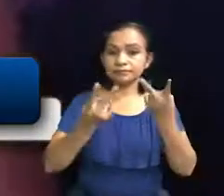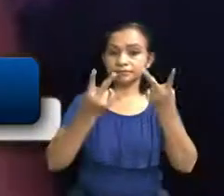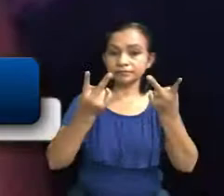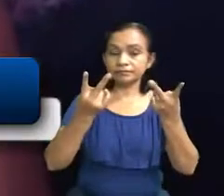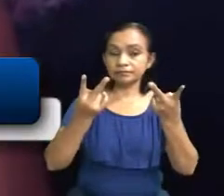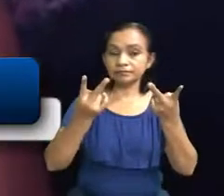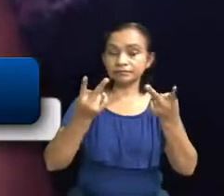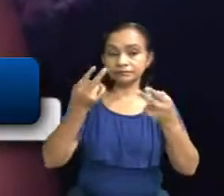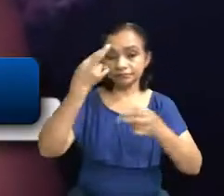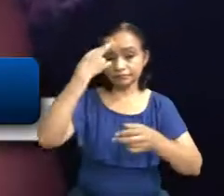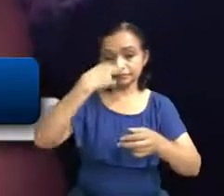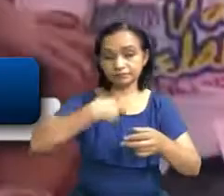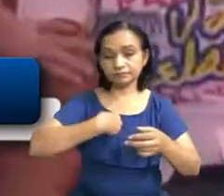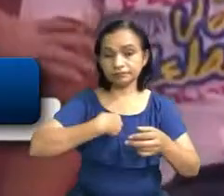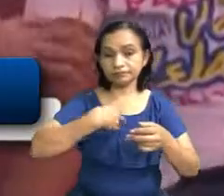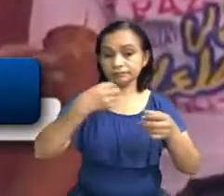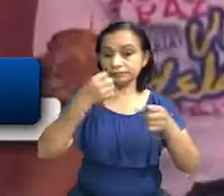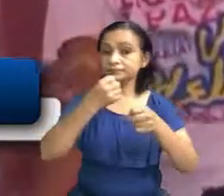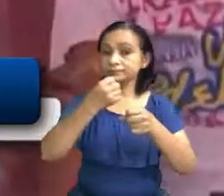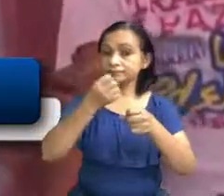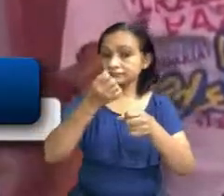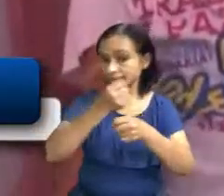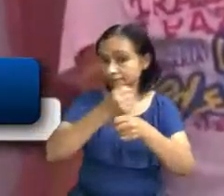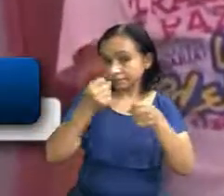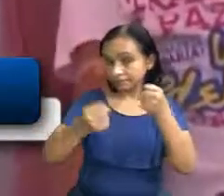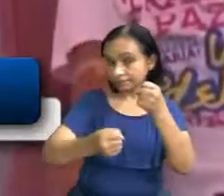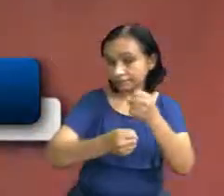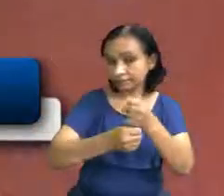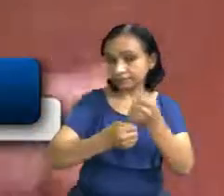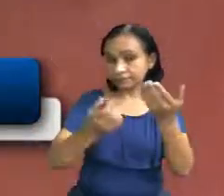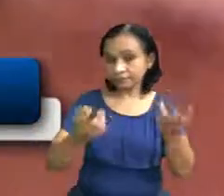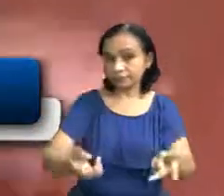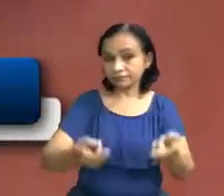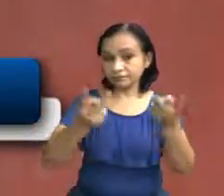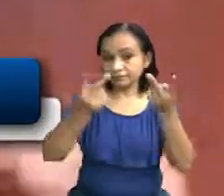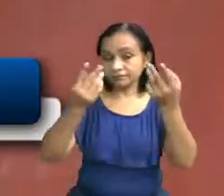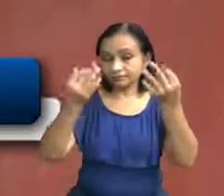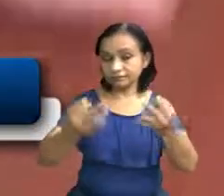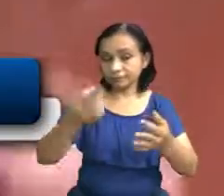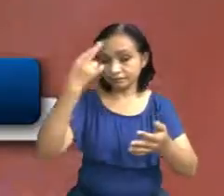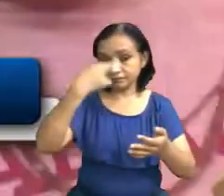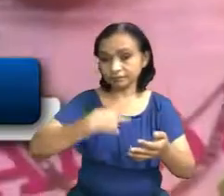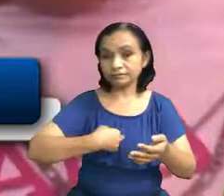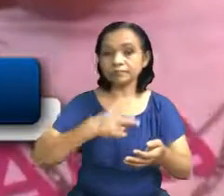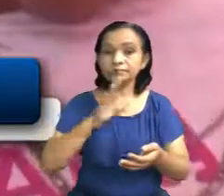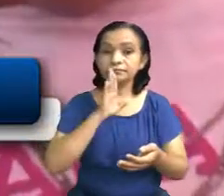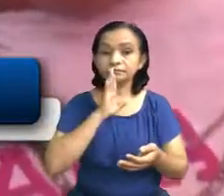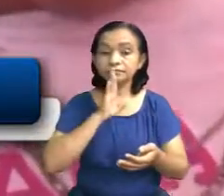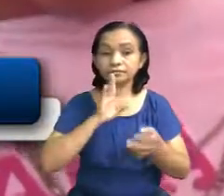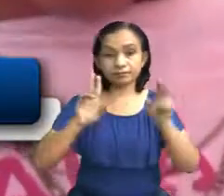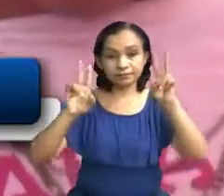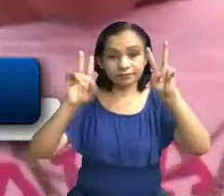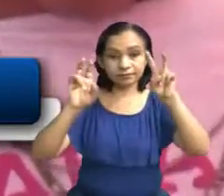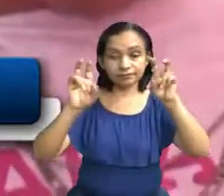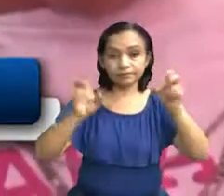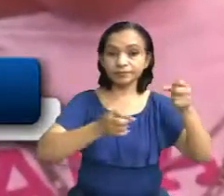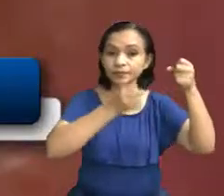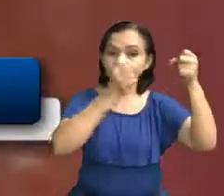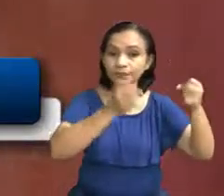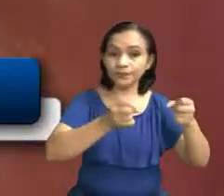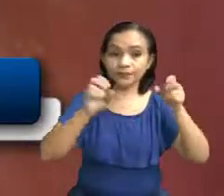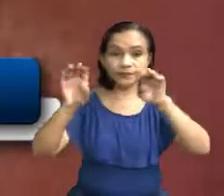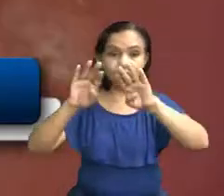sexual responsables, por ejemplo, también le pedimos a la población. En el caso, ya que mencionas el tema de hombres y mujeres,